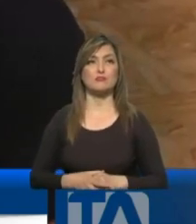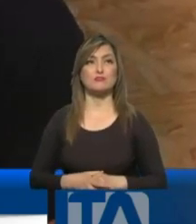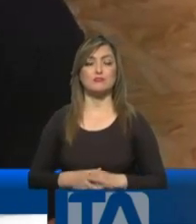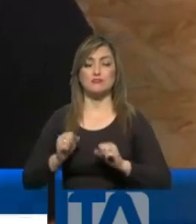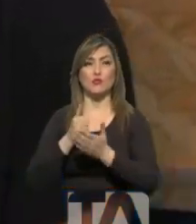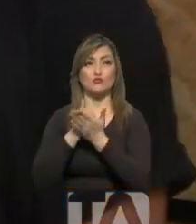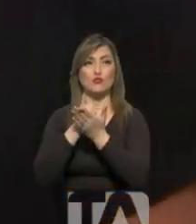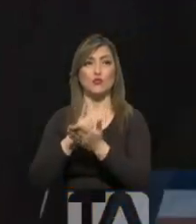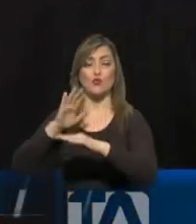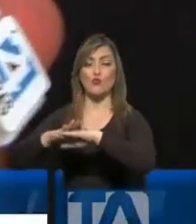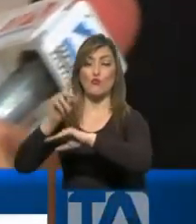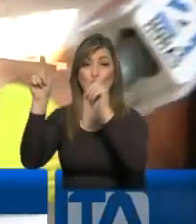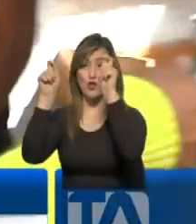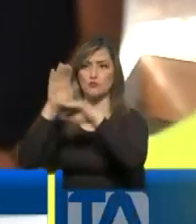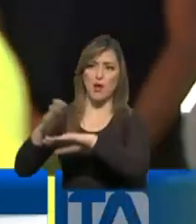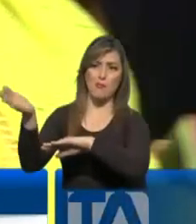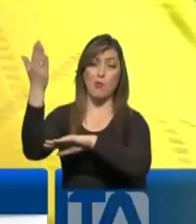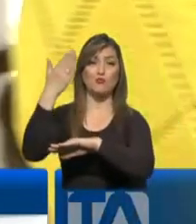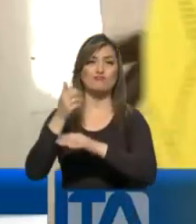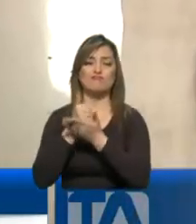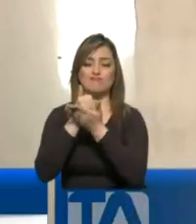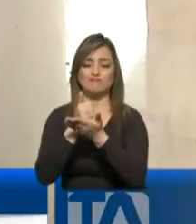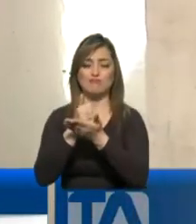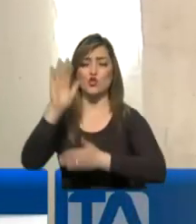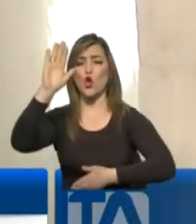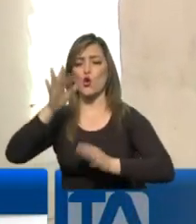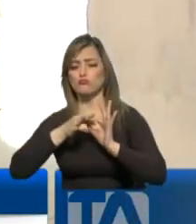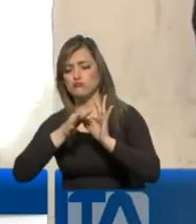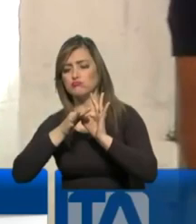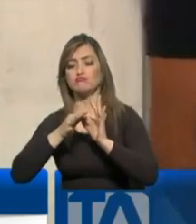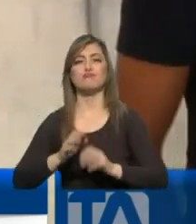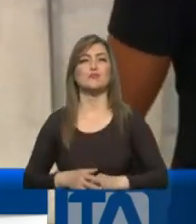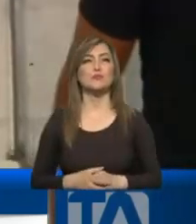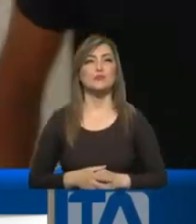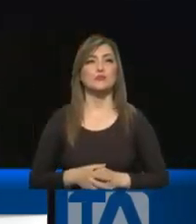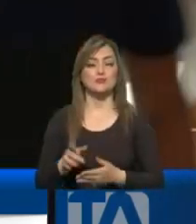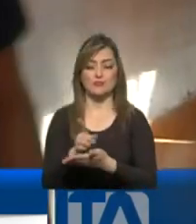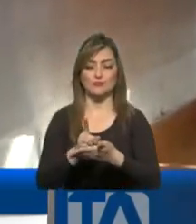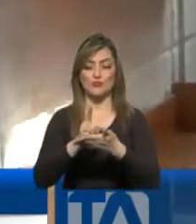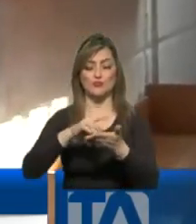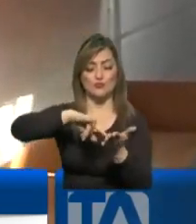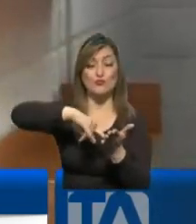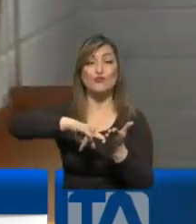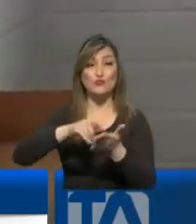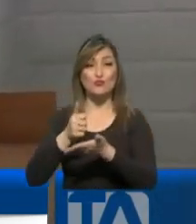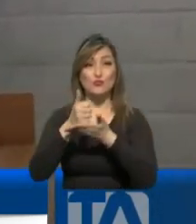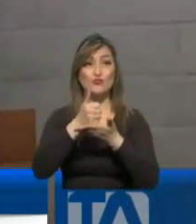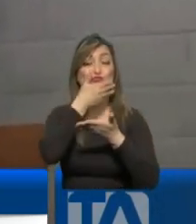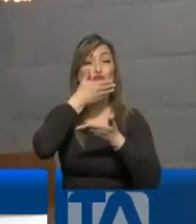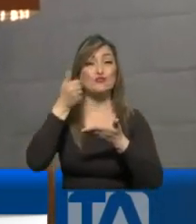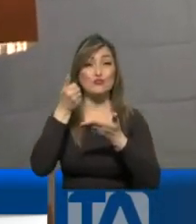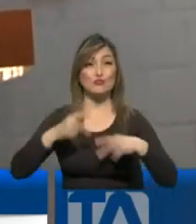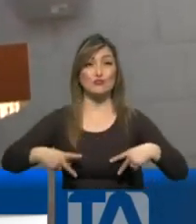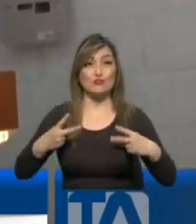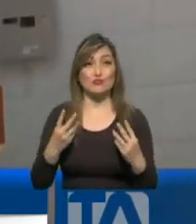ayudar por la convocatoria de la fundación. Y bueno, el diseño, pensamos que siempre la arquitectura puede ayudar a mejorar la